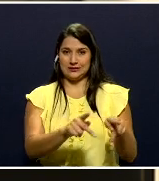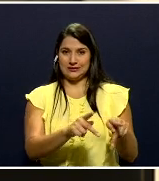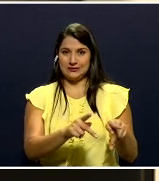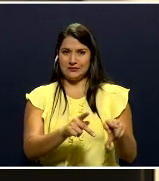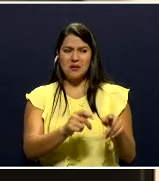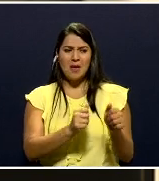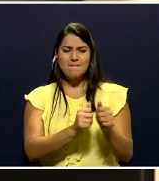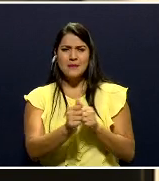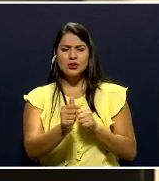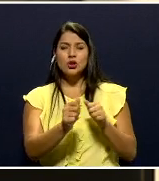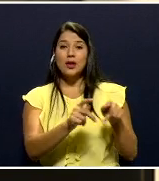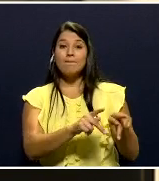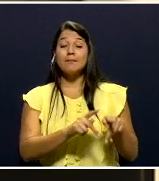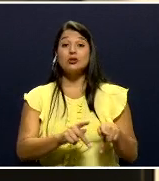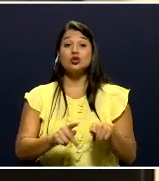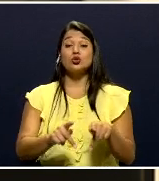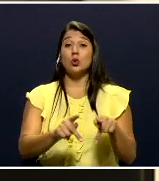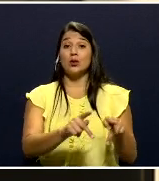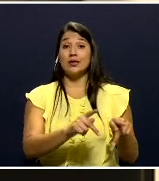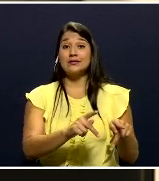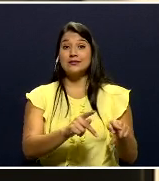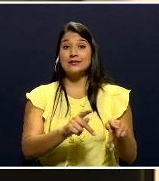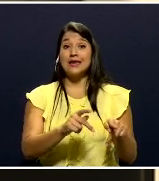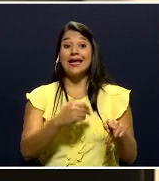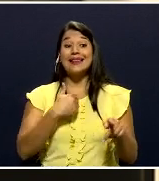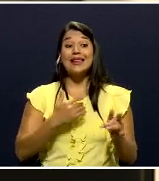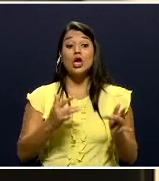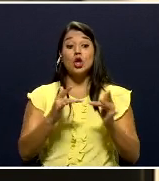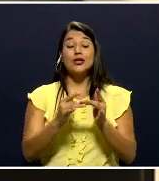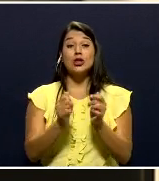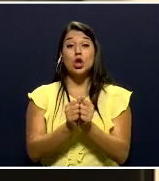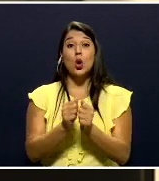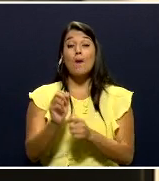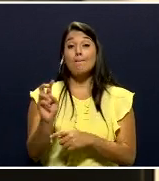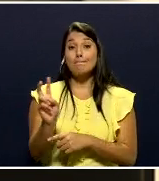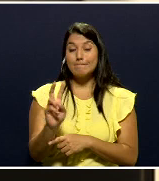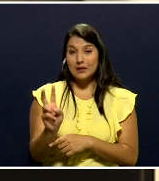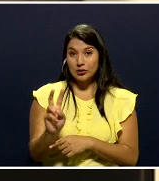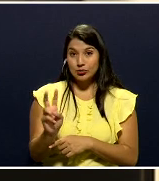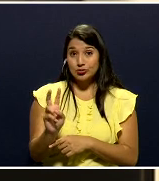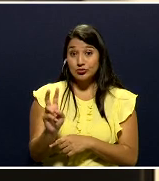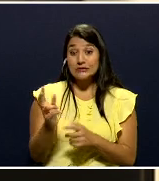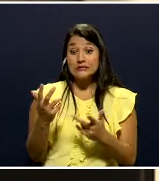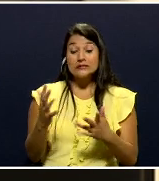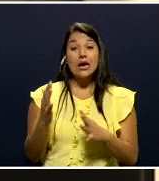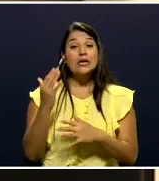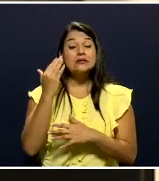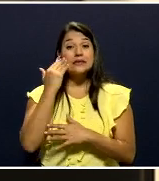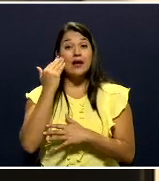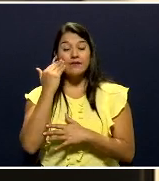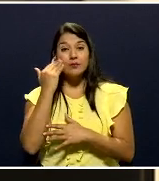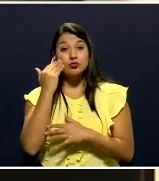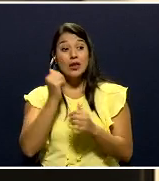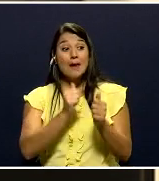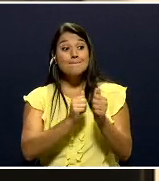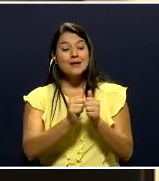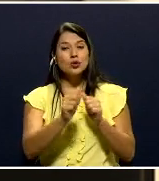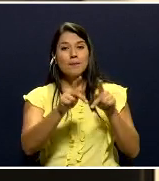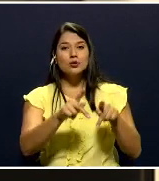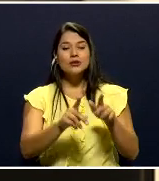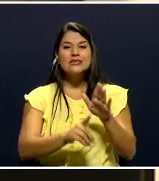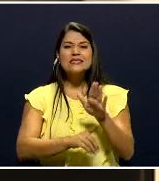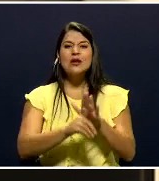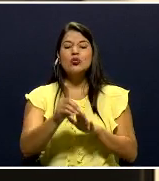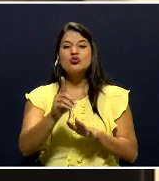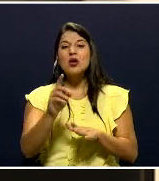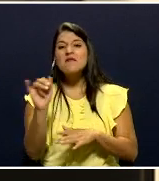la mayor parte de estos pacientes que entren en contacto con el virus, se sabe en estos momentos de que van a desarrollar una infección